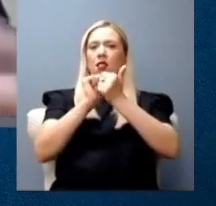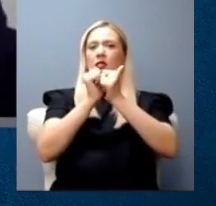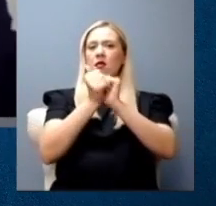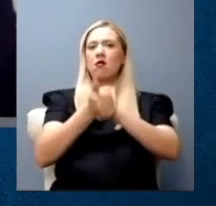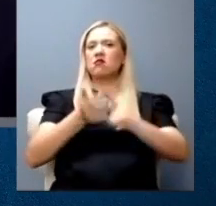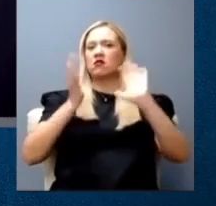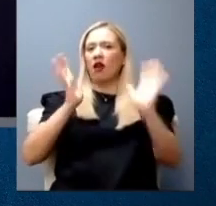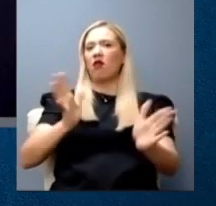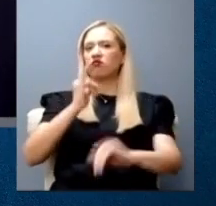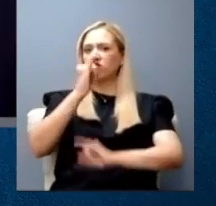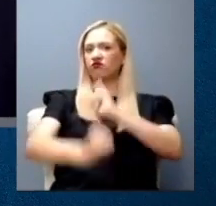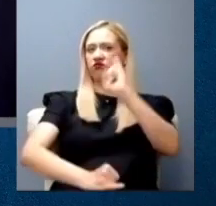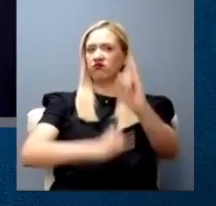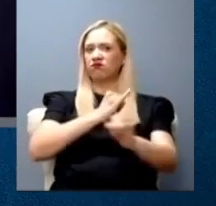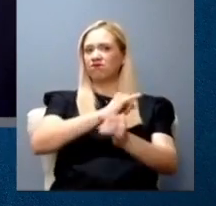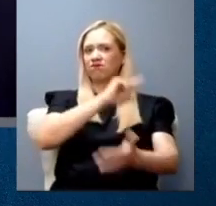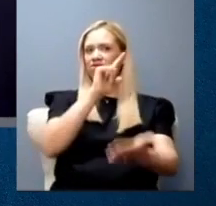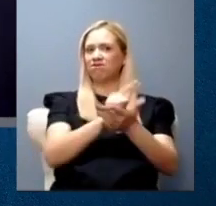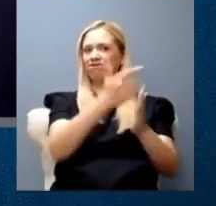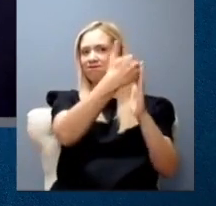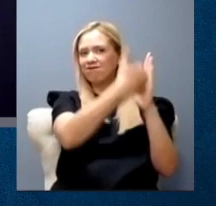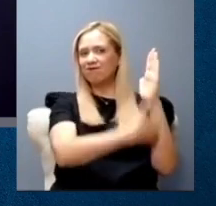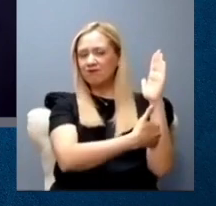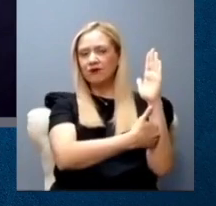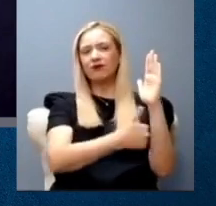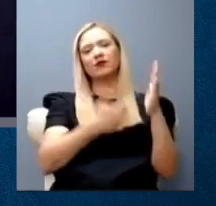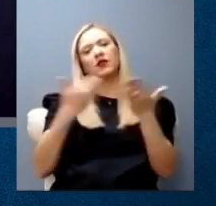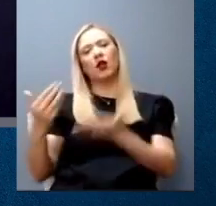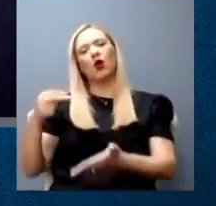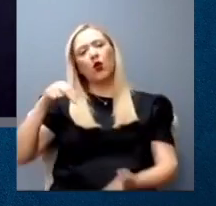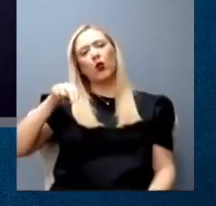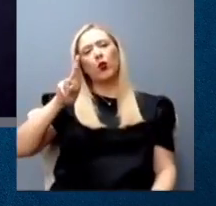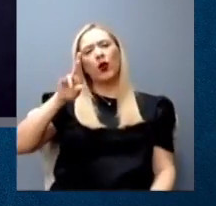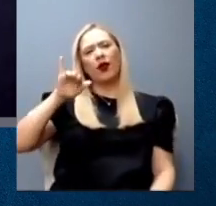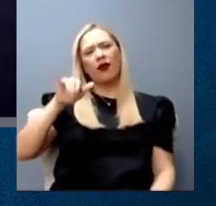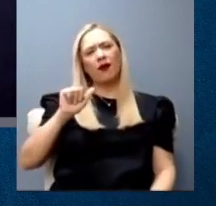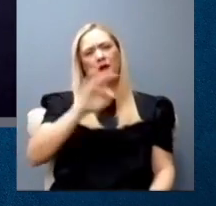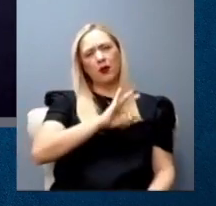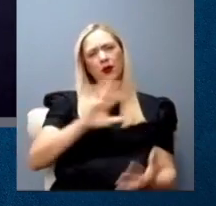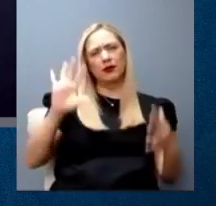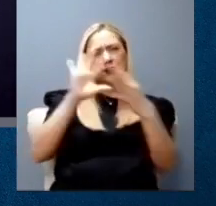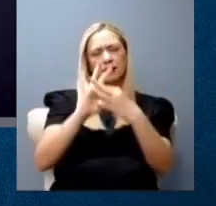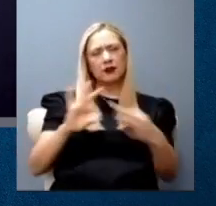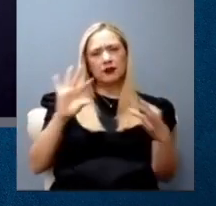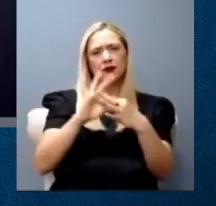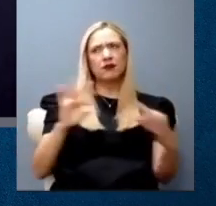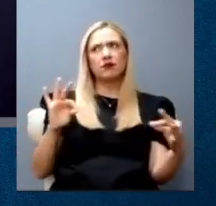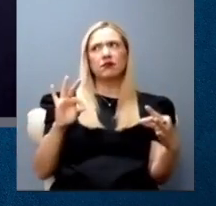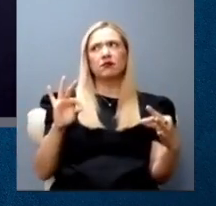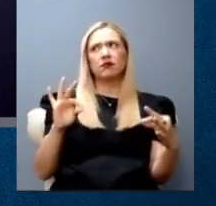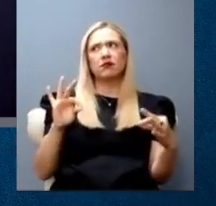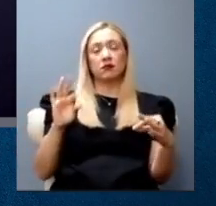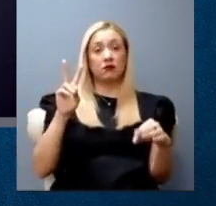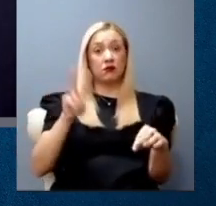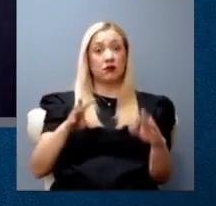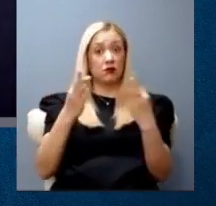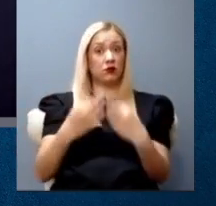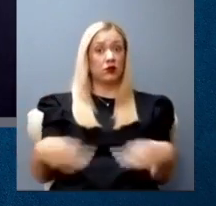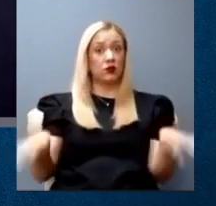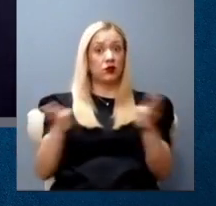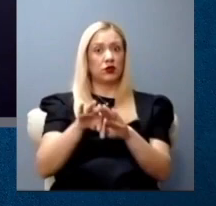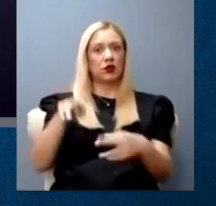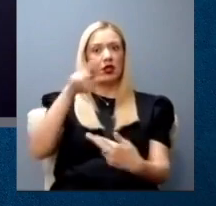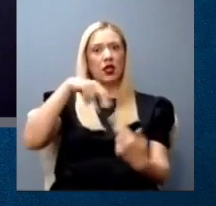gustaría retomar la conversación contigo. Este proceso de internacionalización también ha tenido su relevancia en la región,